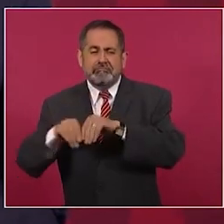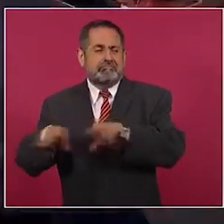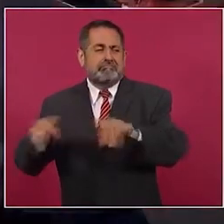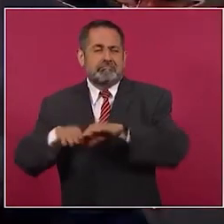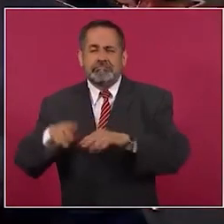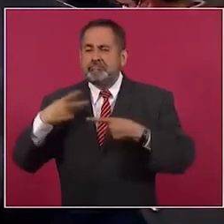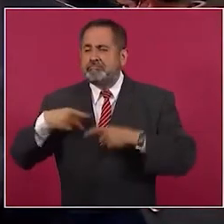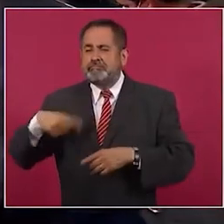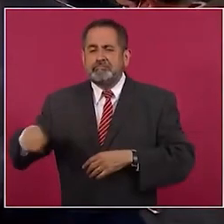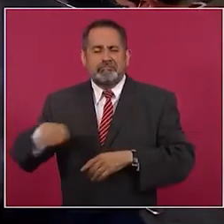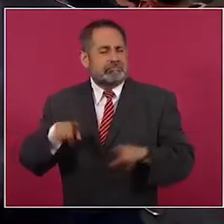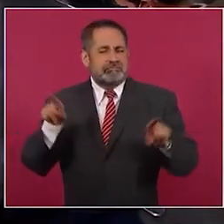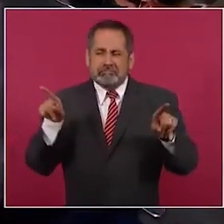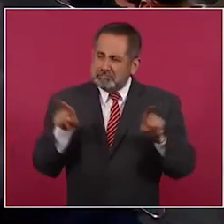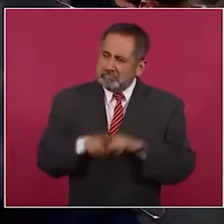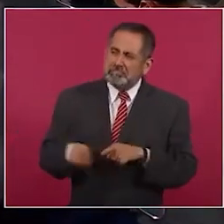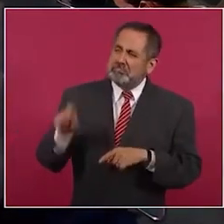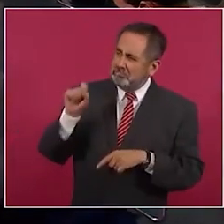periodistas